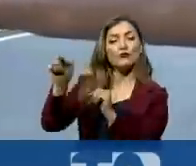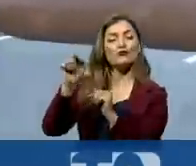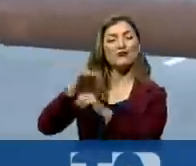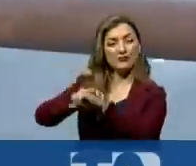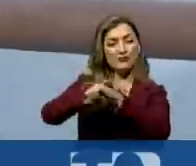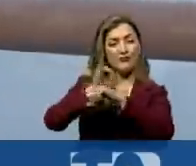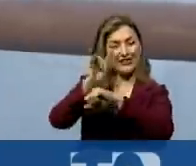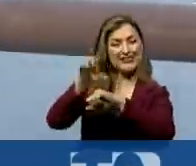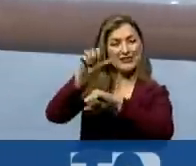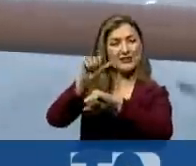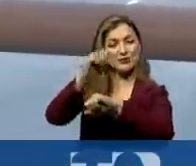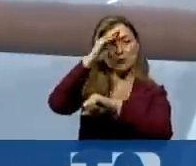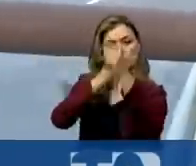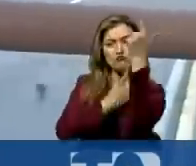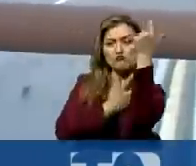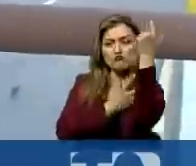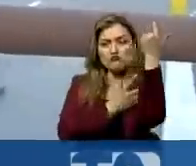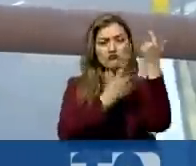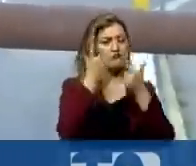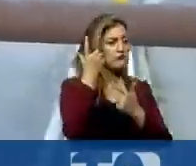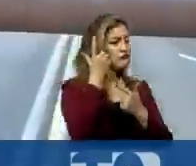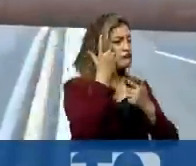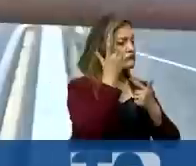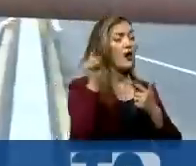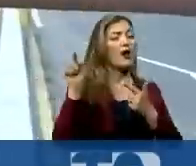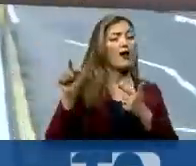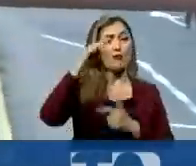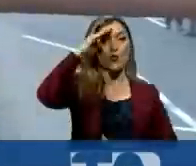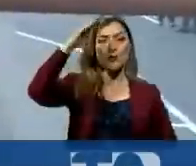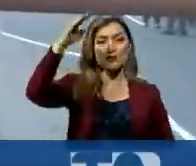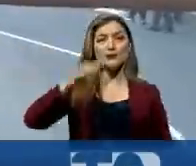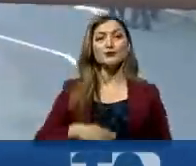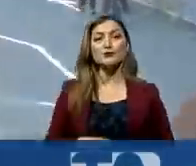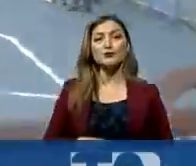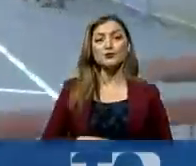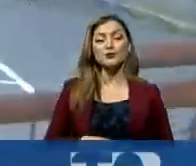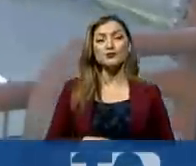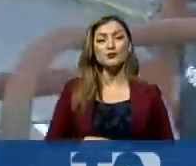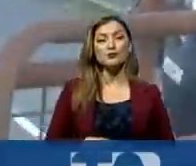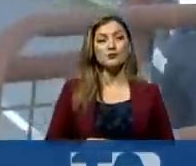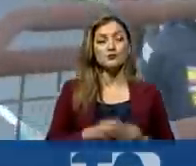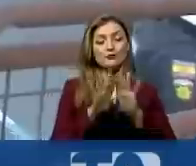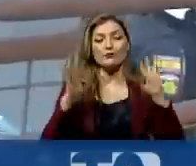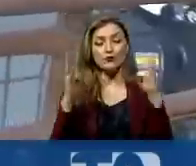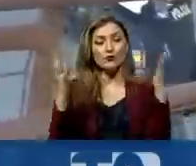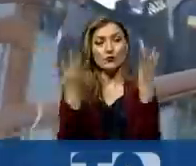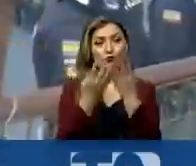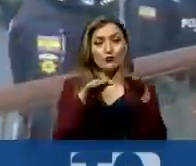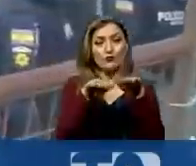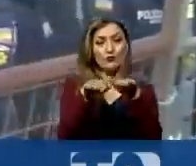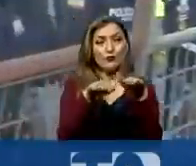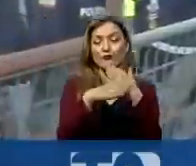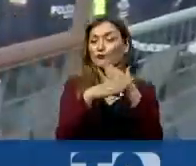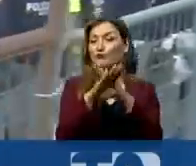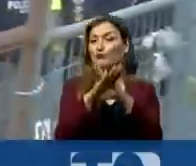resguardando este lugar toda esta calle se encuentra no hay tránsito vehícular